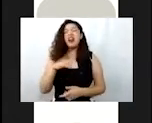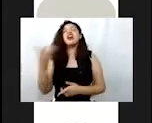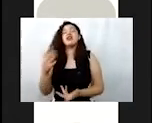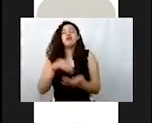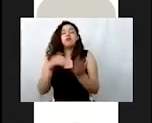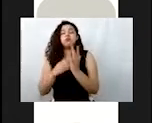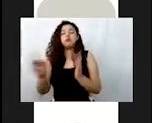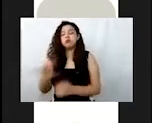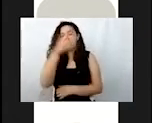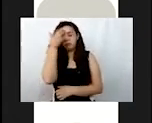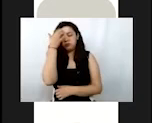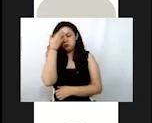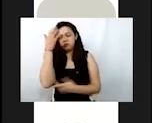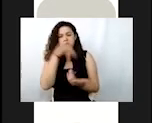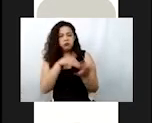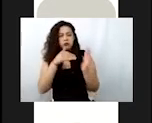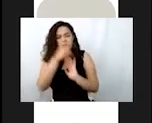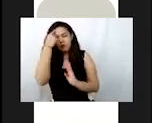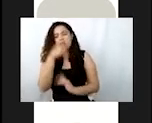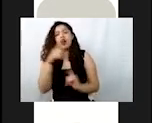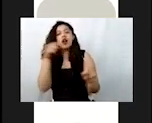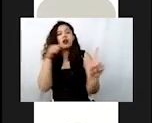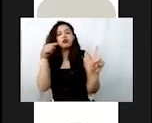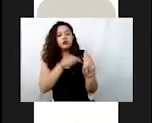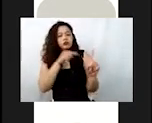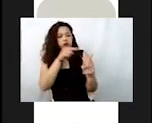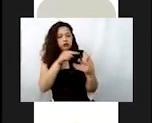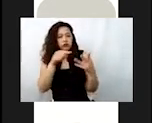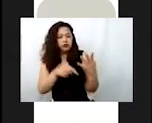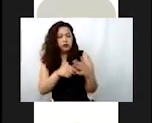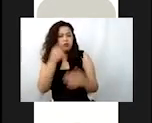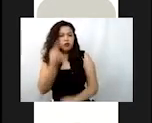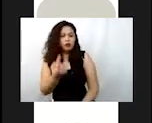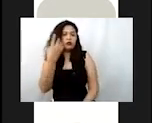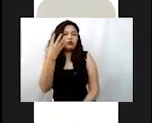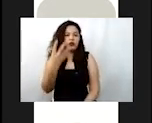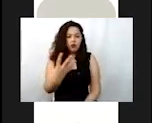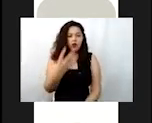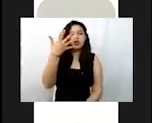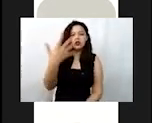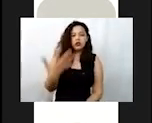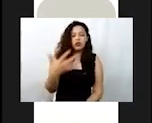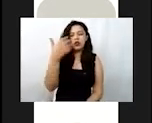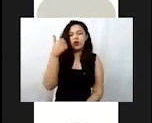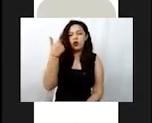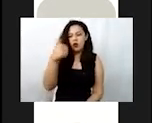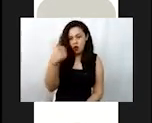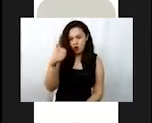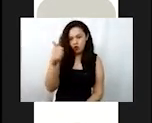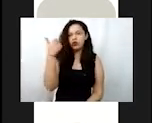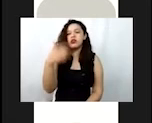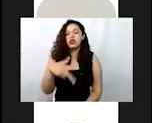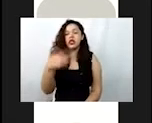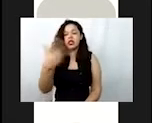su contribución a estos objetivos que están por acá, el 1, el 4, el 5, el 11, el 13,